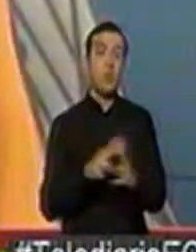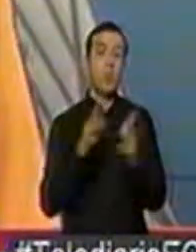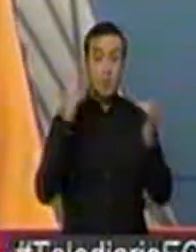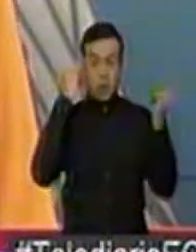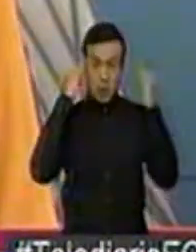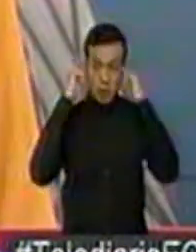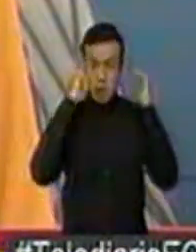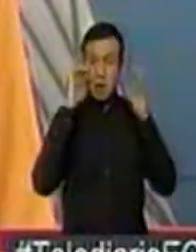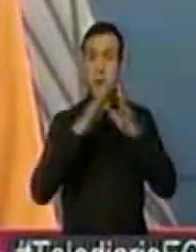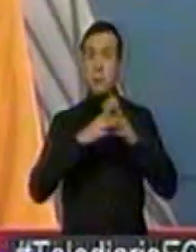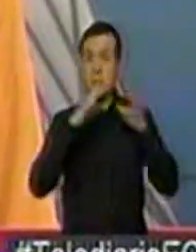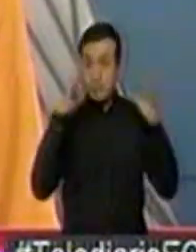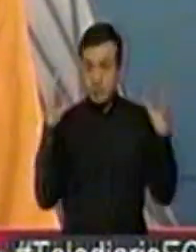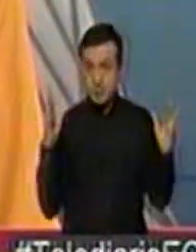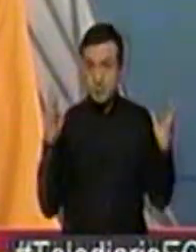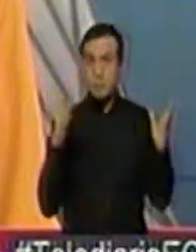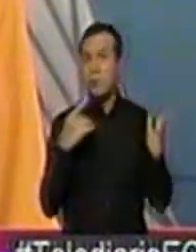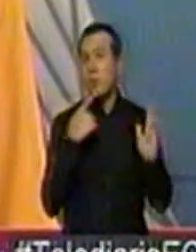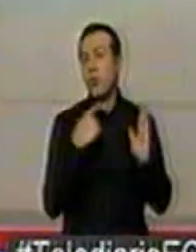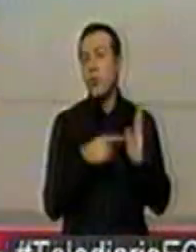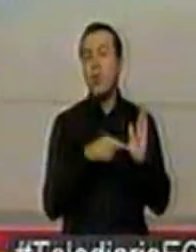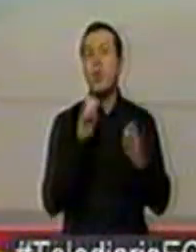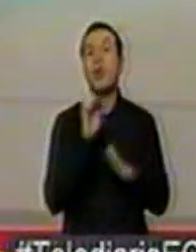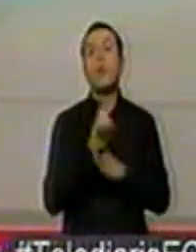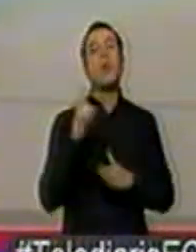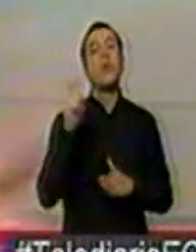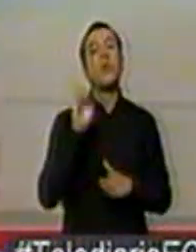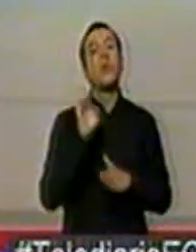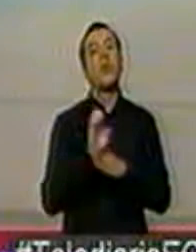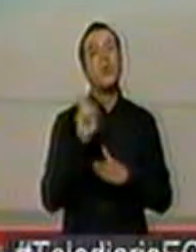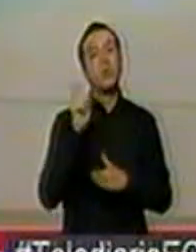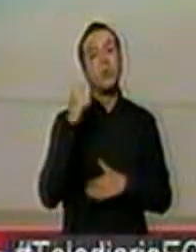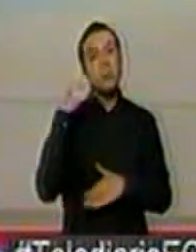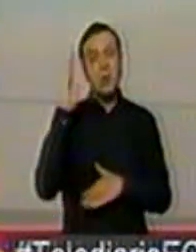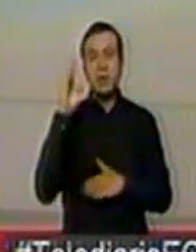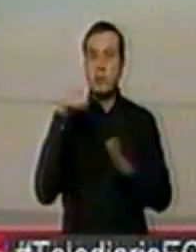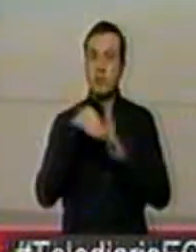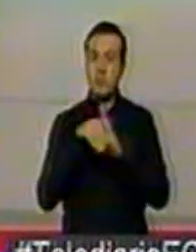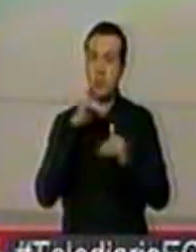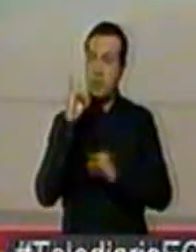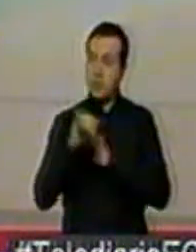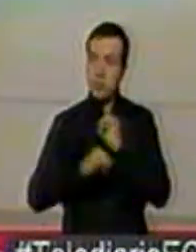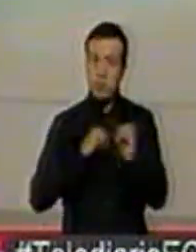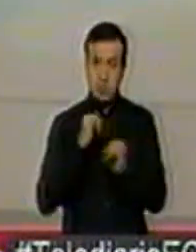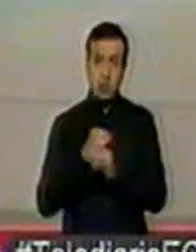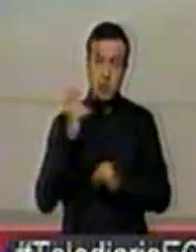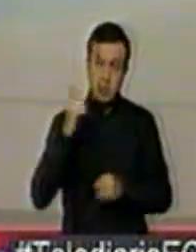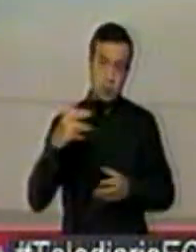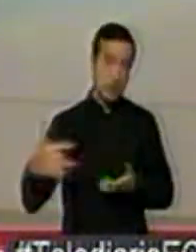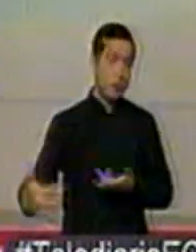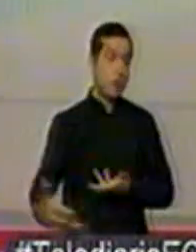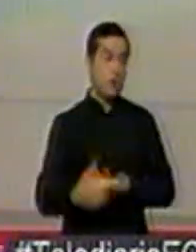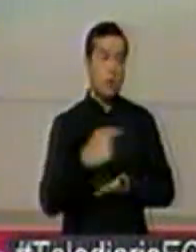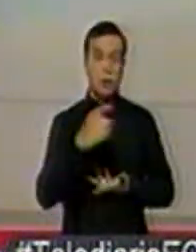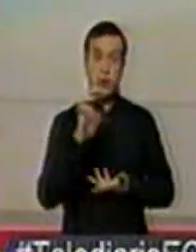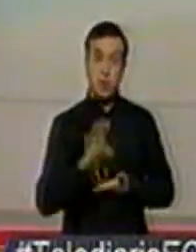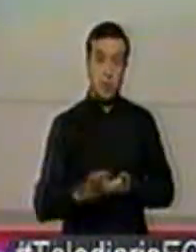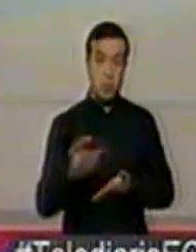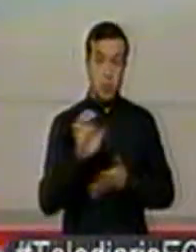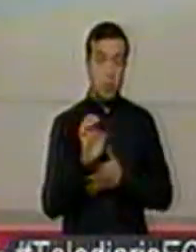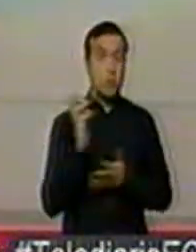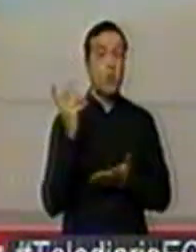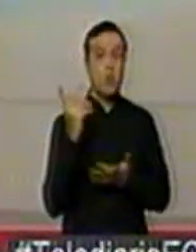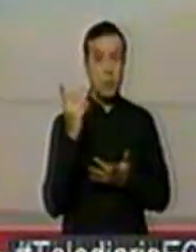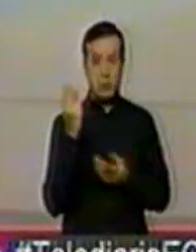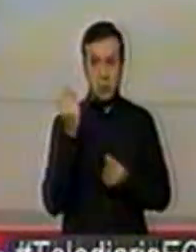ideas por otro lado mire el ecuador necesita abrir las puertas a los bancos extranjeros necesitamos en el ecuador bajas las